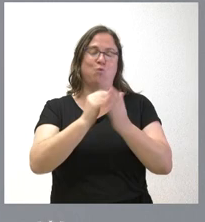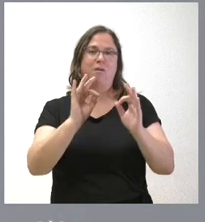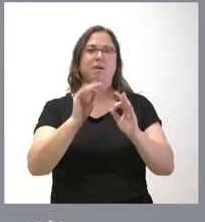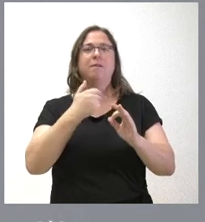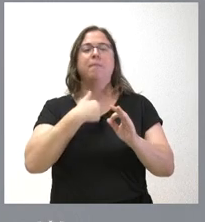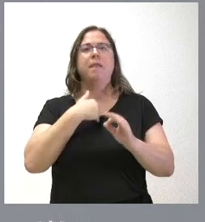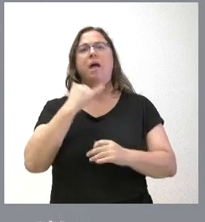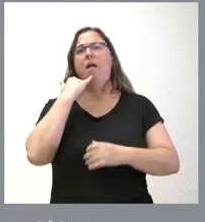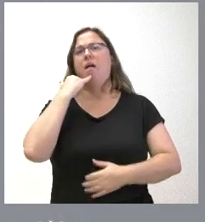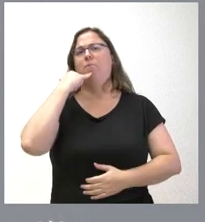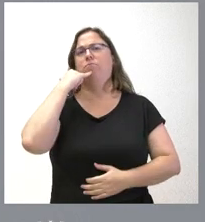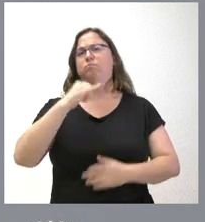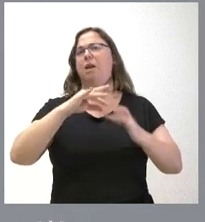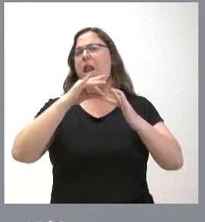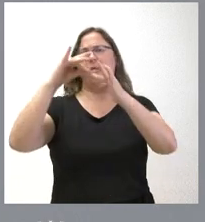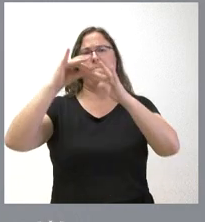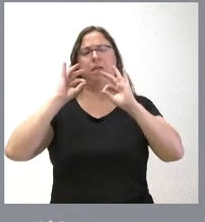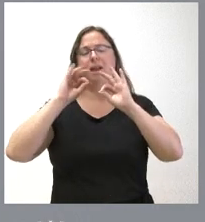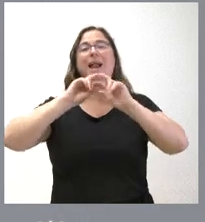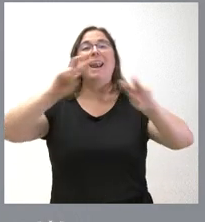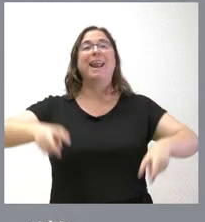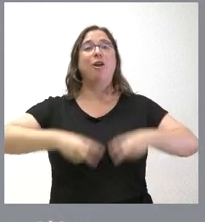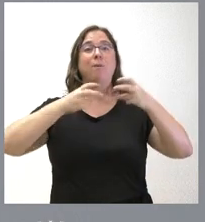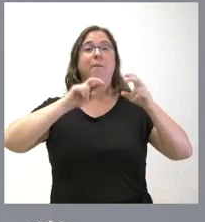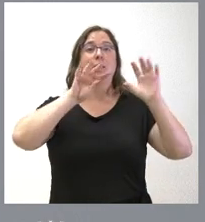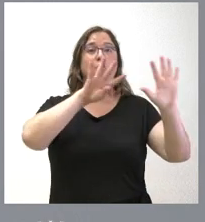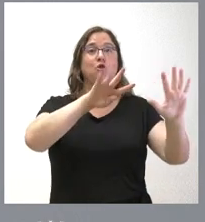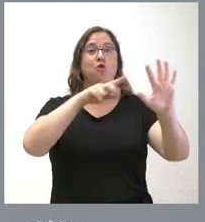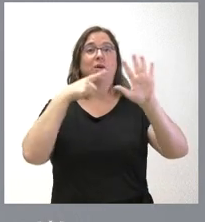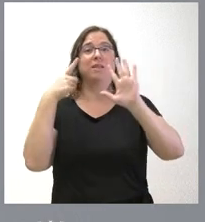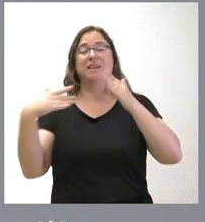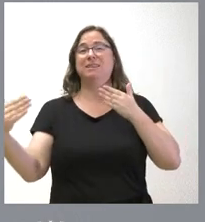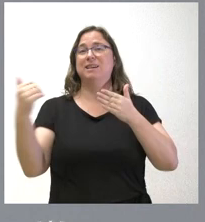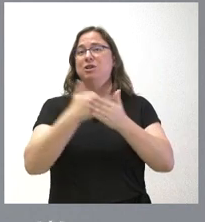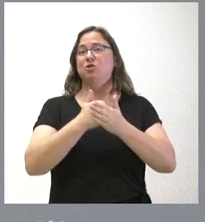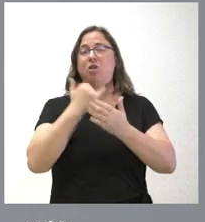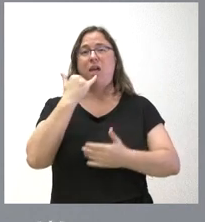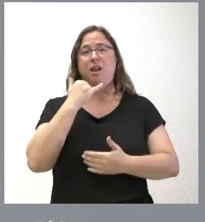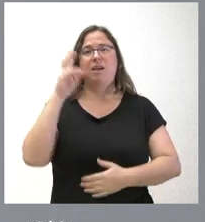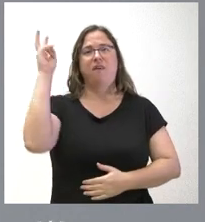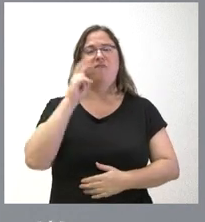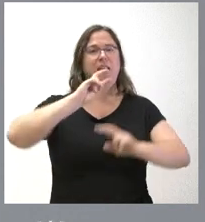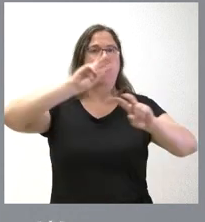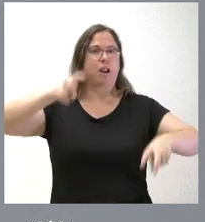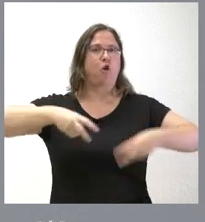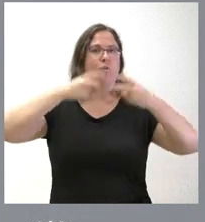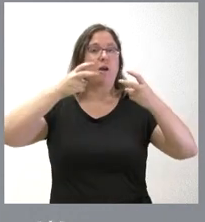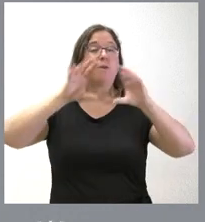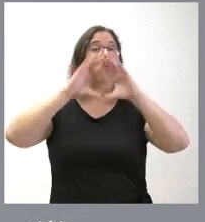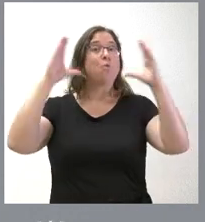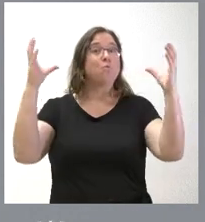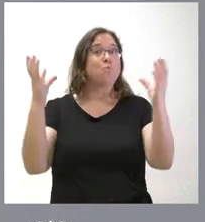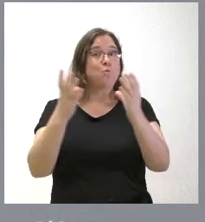la producción energética renovable dentro de España el 96% de toda nuestra producción es a través de fuentes renovables en el mundo solo